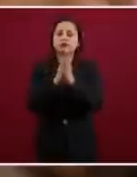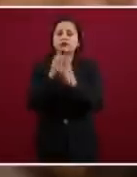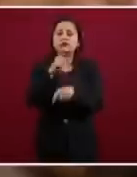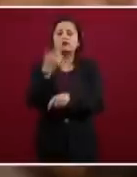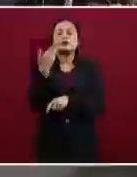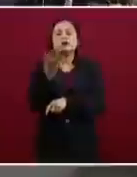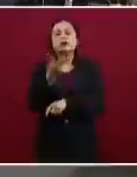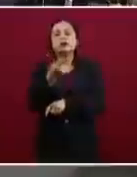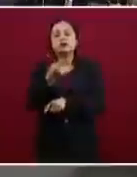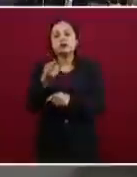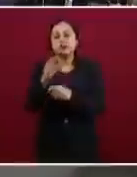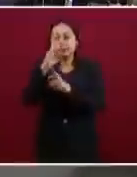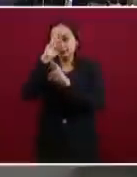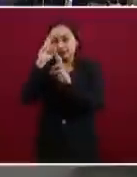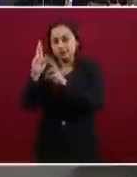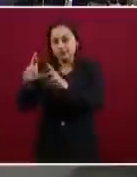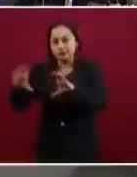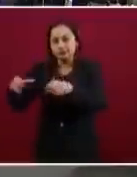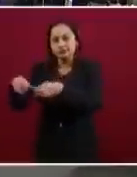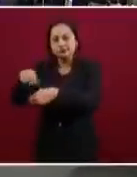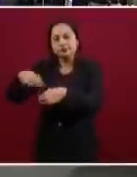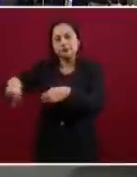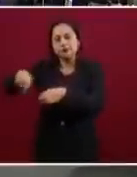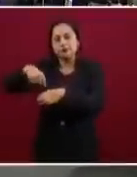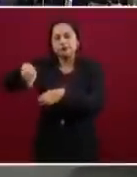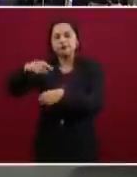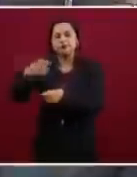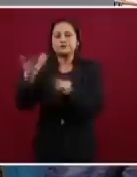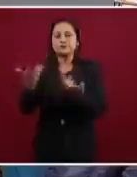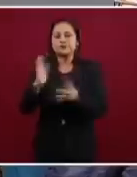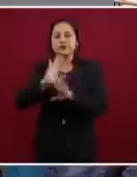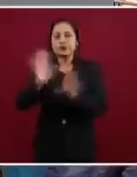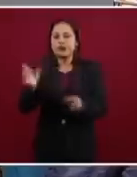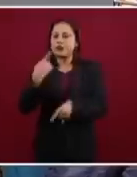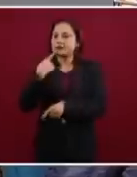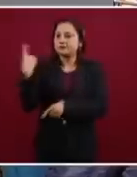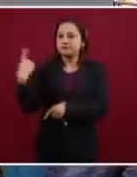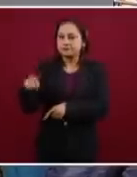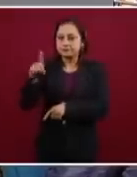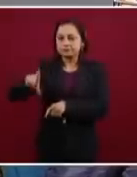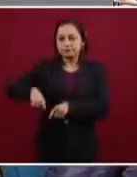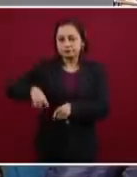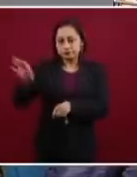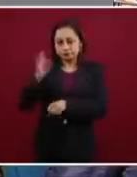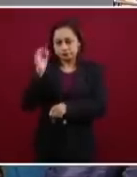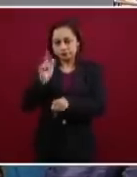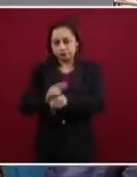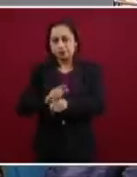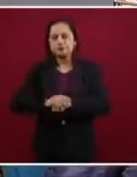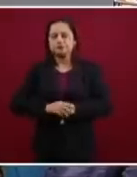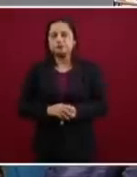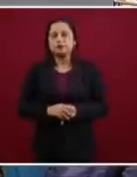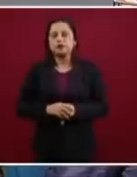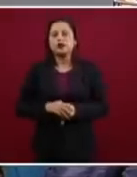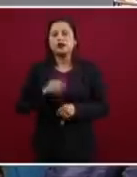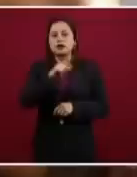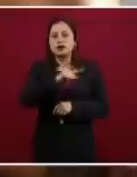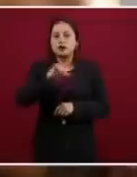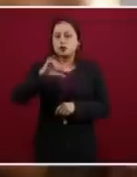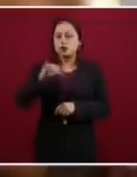emprendiendo una acción legal ya contra el gobierno federal y el tercer punto que es el de los guarijíos que usted acaba de estar allá en